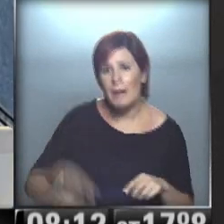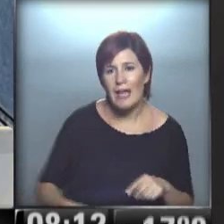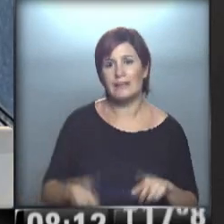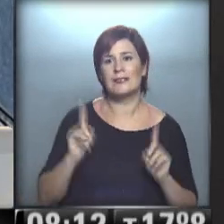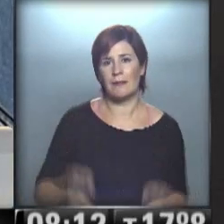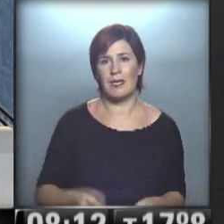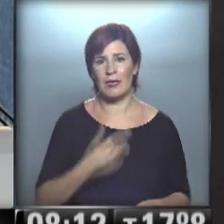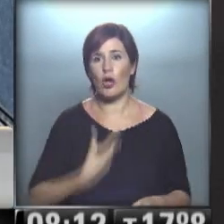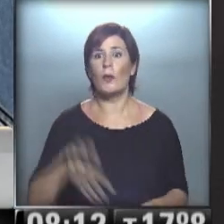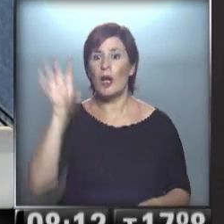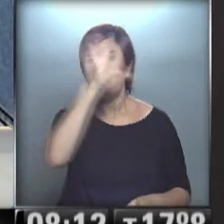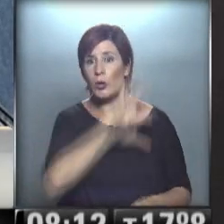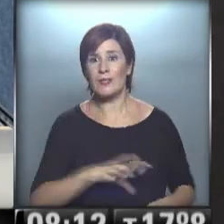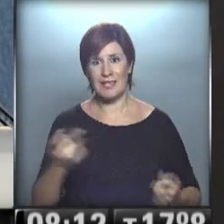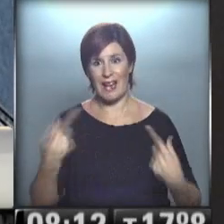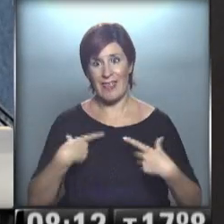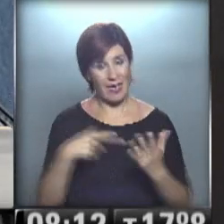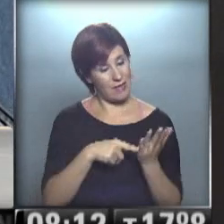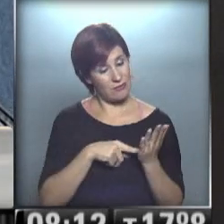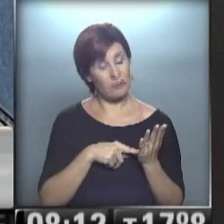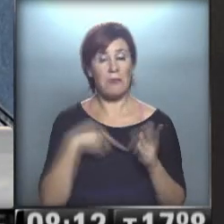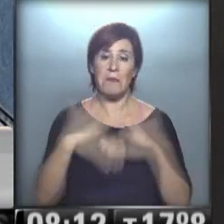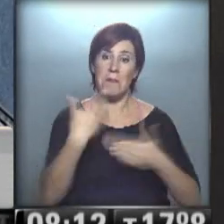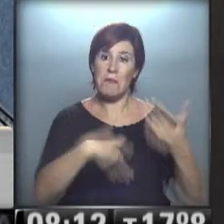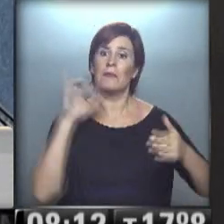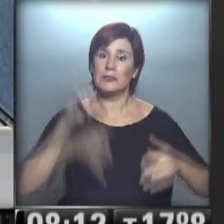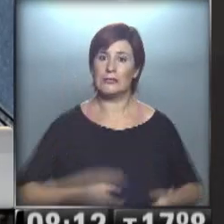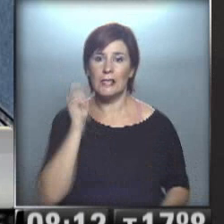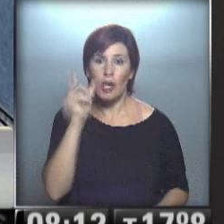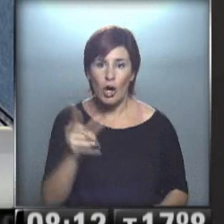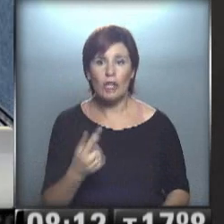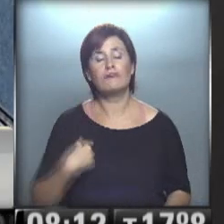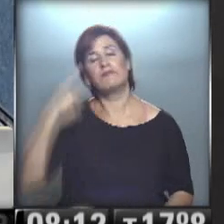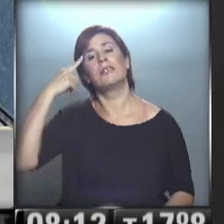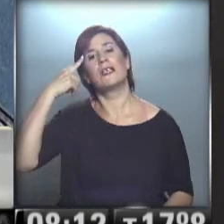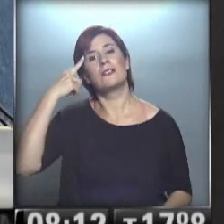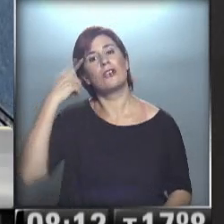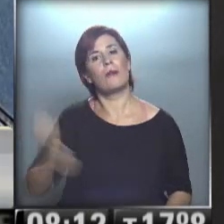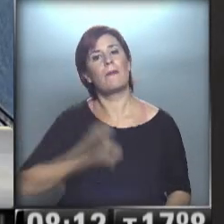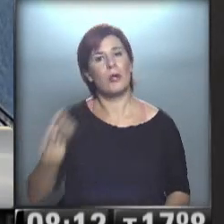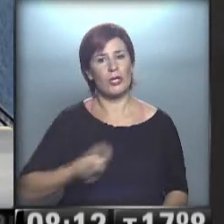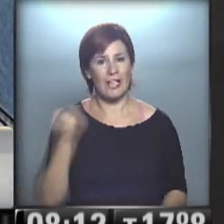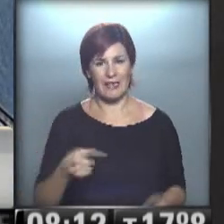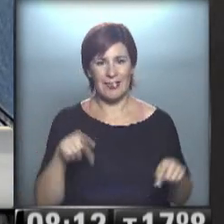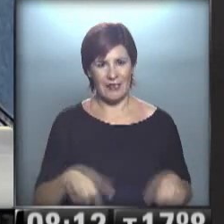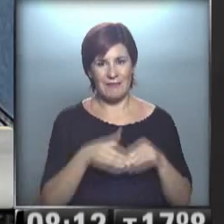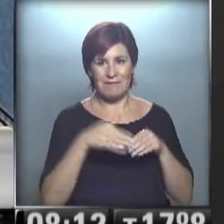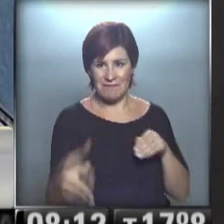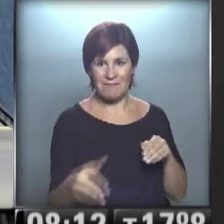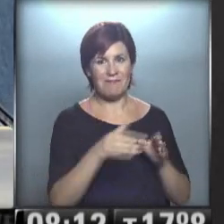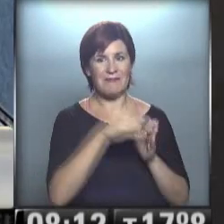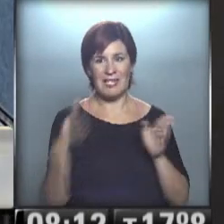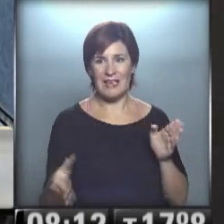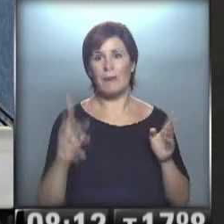por gobiernos provinciales y municipales. Por lo tanto, creo que ha sido auspiciosa esta etapa desde el punto de vista de la